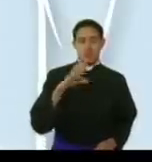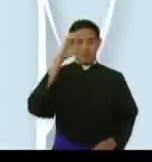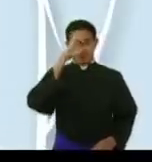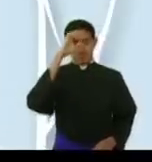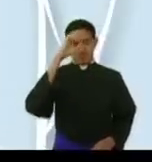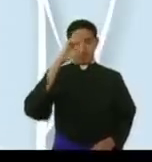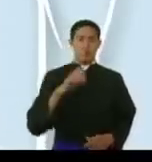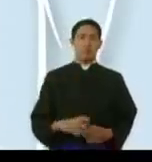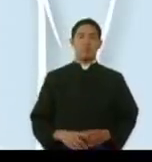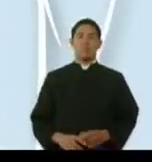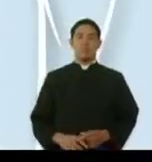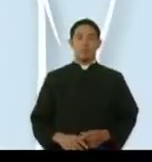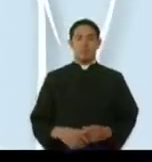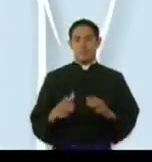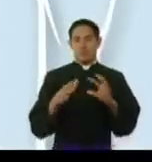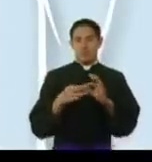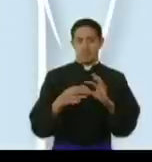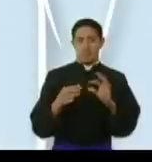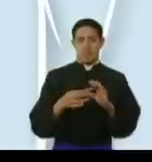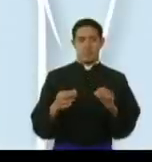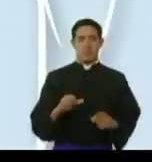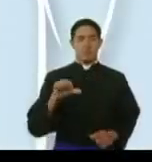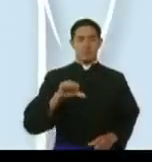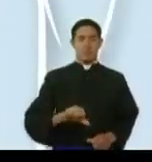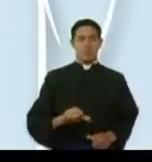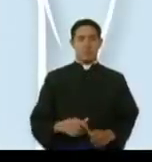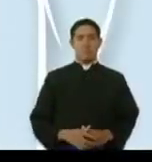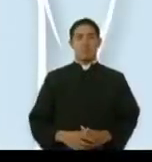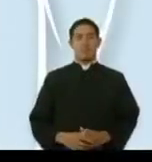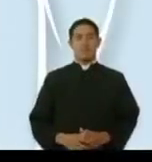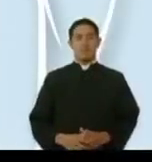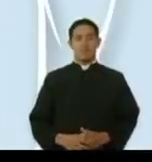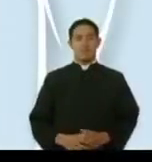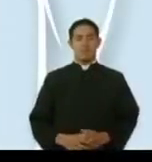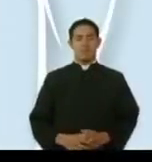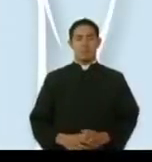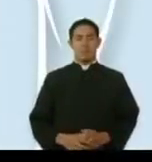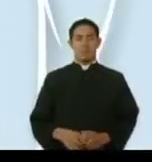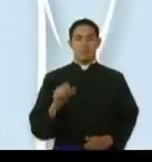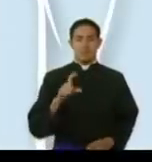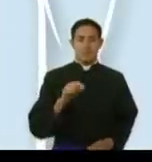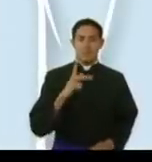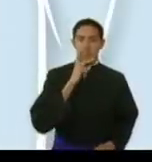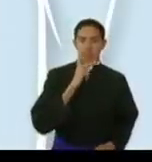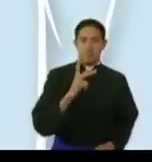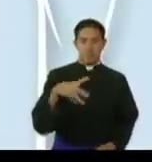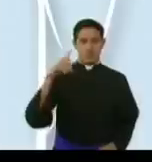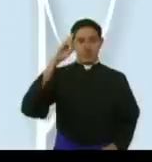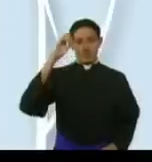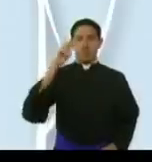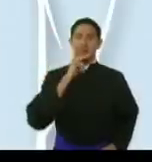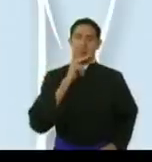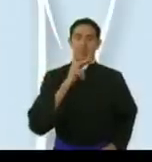en esta palabra del Evangelio es donde quisiera citar o centrar la reflexión del día de hoy. Esas mismas palabras